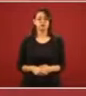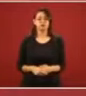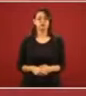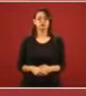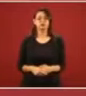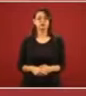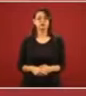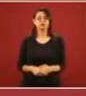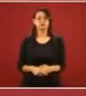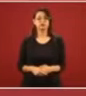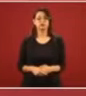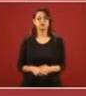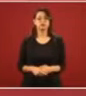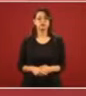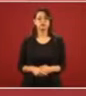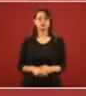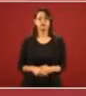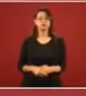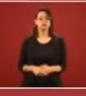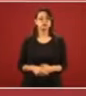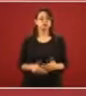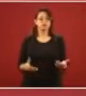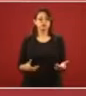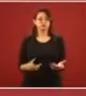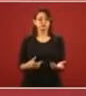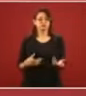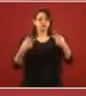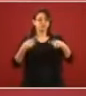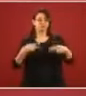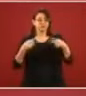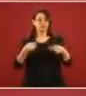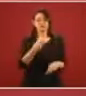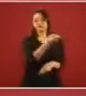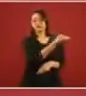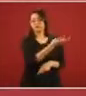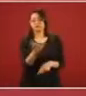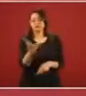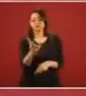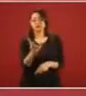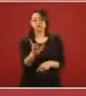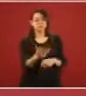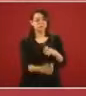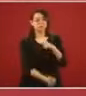Eso me lo dicen, me lo externan.